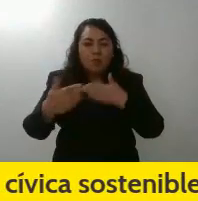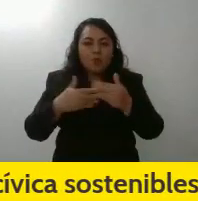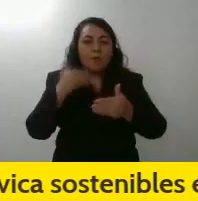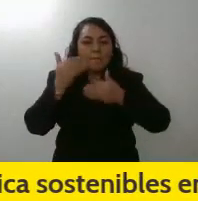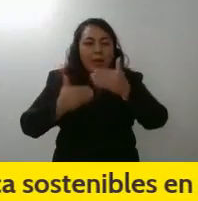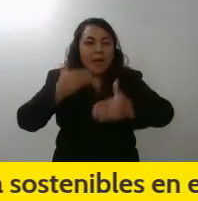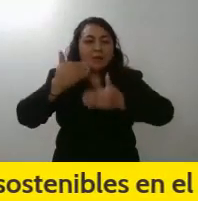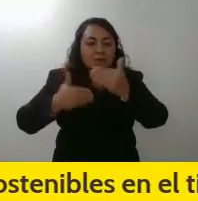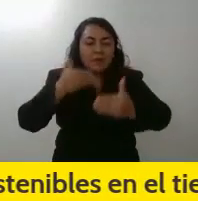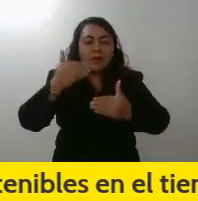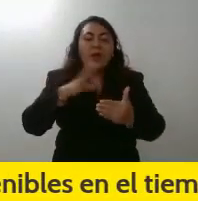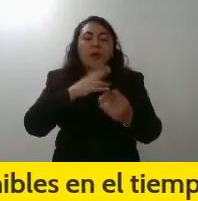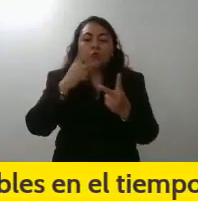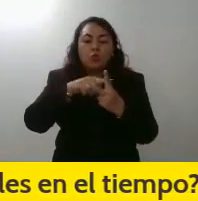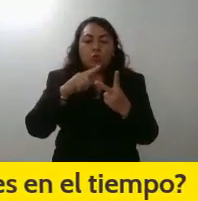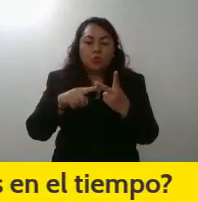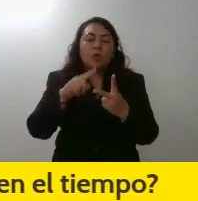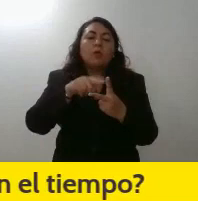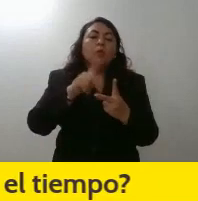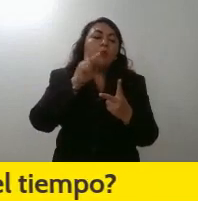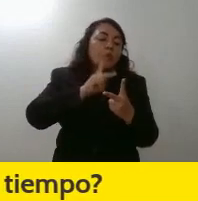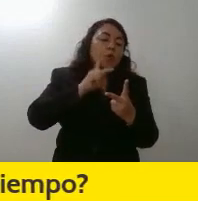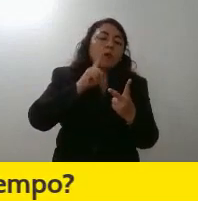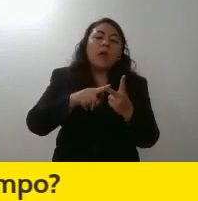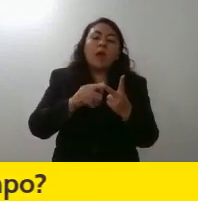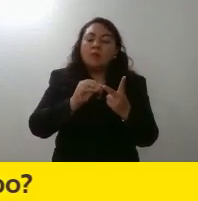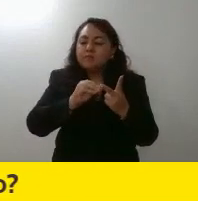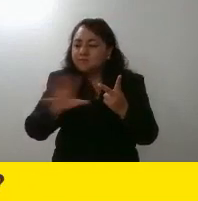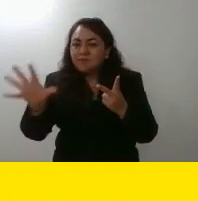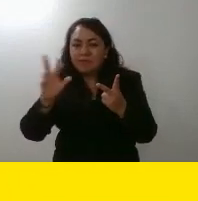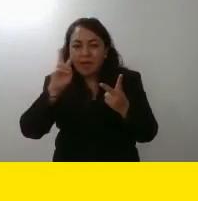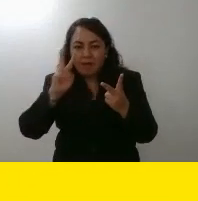dos ambientes, uno de prueba y otro de producción,